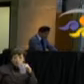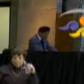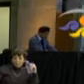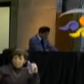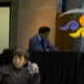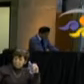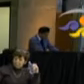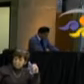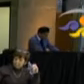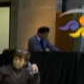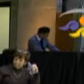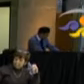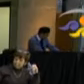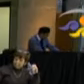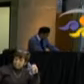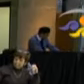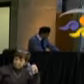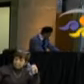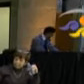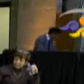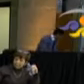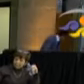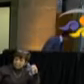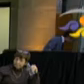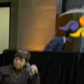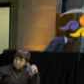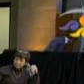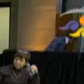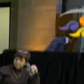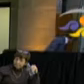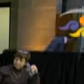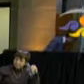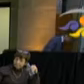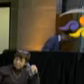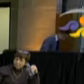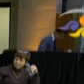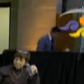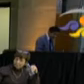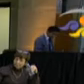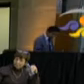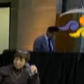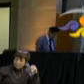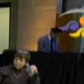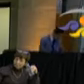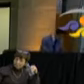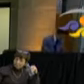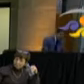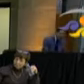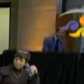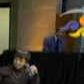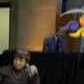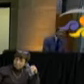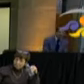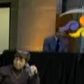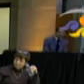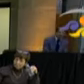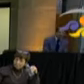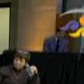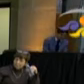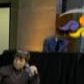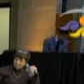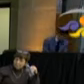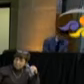Buenas tardes a todos, a todas. Muchas gracias a la senadora Angélica Araujo por esta iniciativa desde el Senado y desde